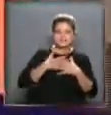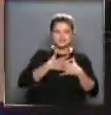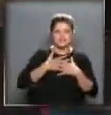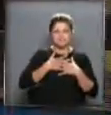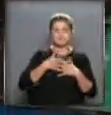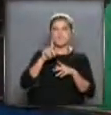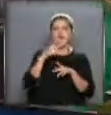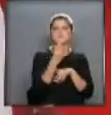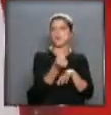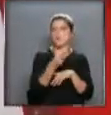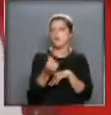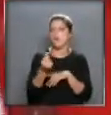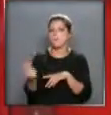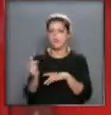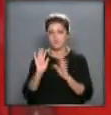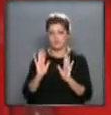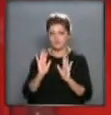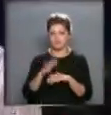para eso